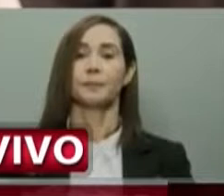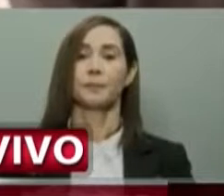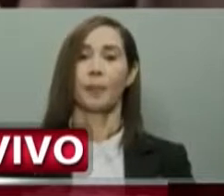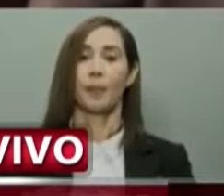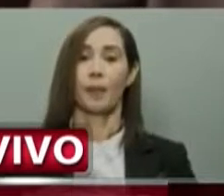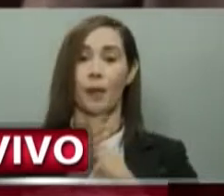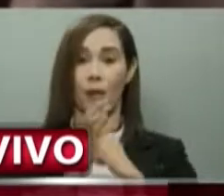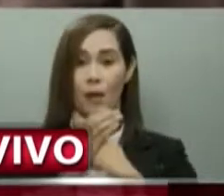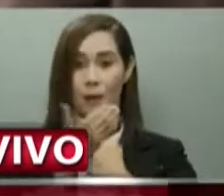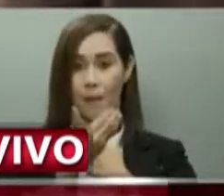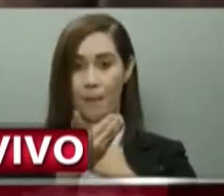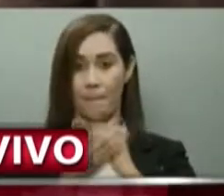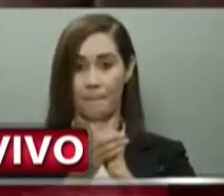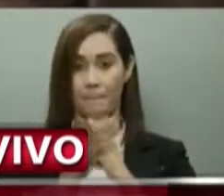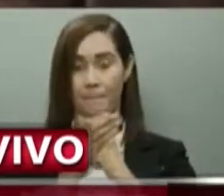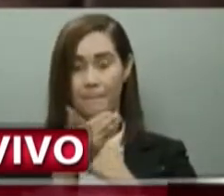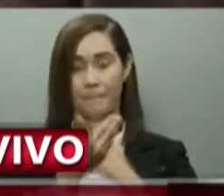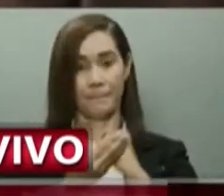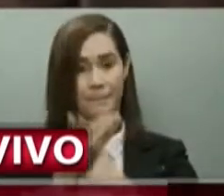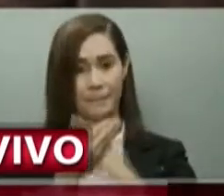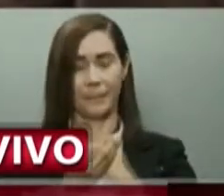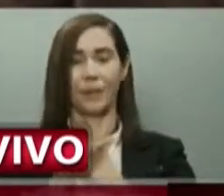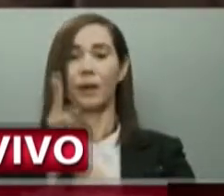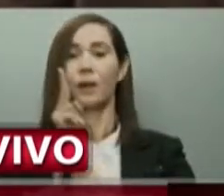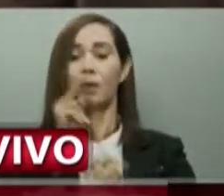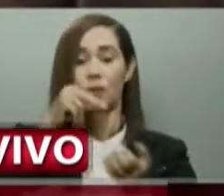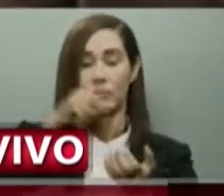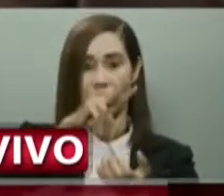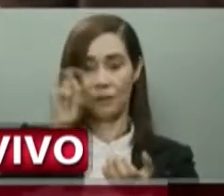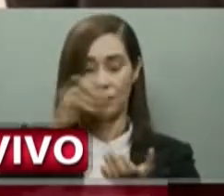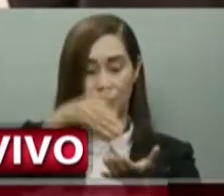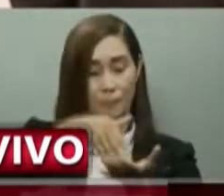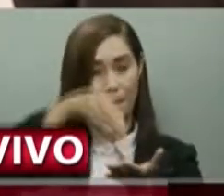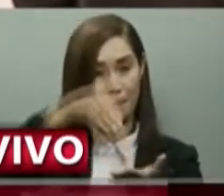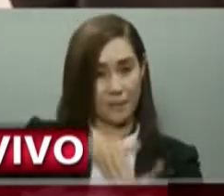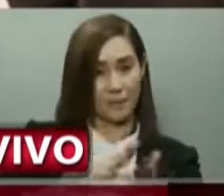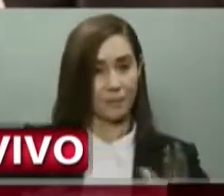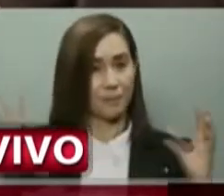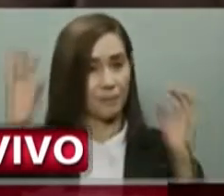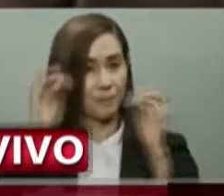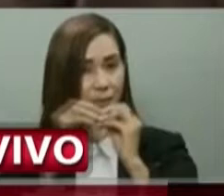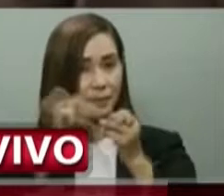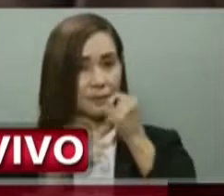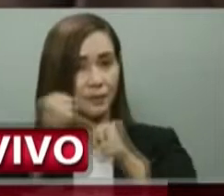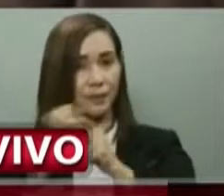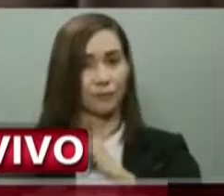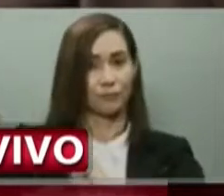Papa, 200 mil quintales más que el año pasado.